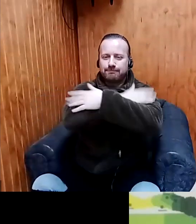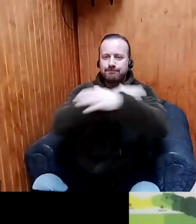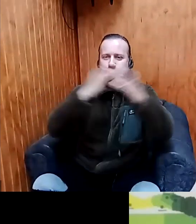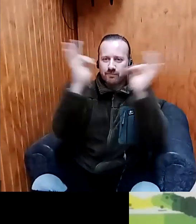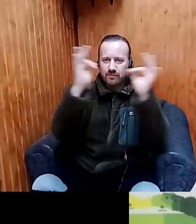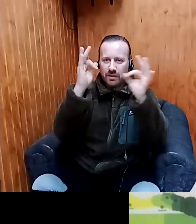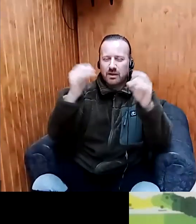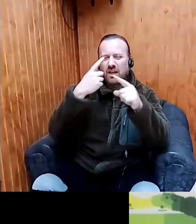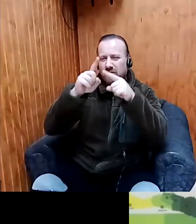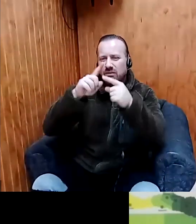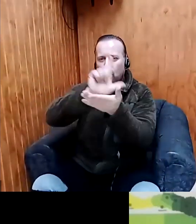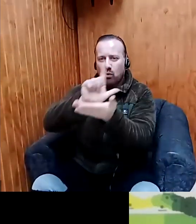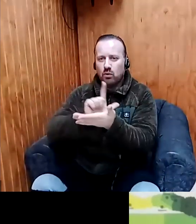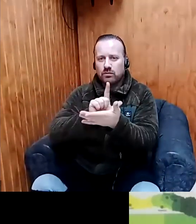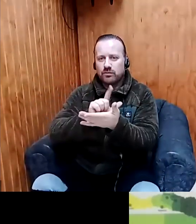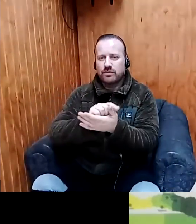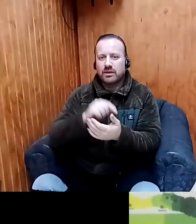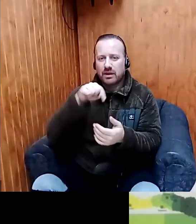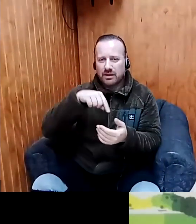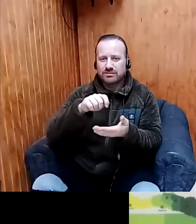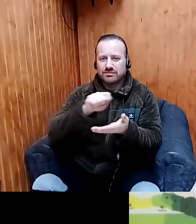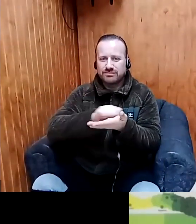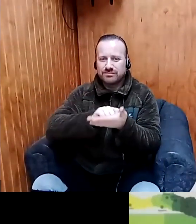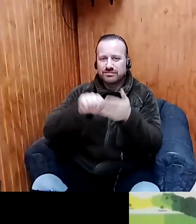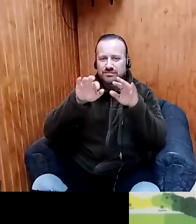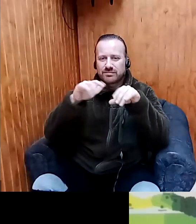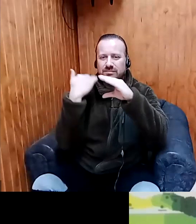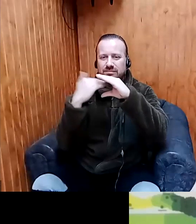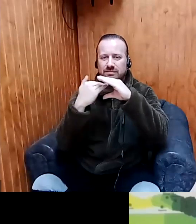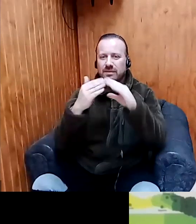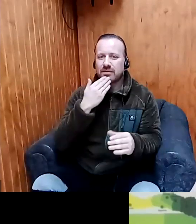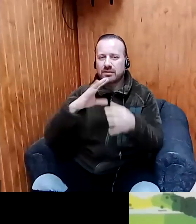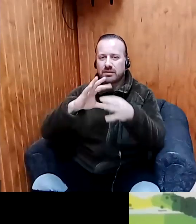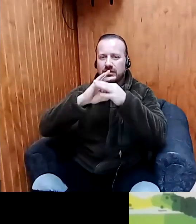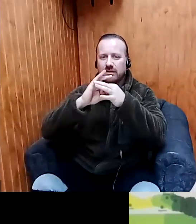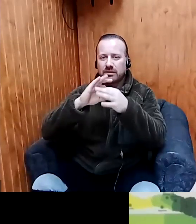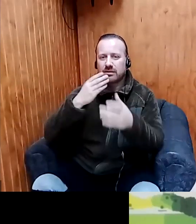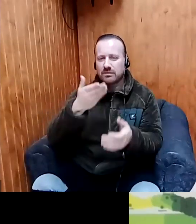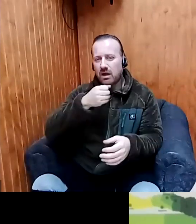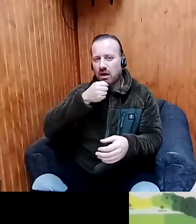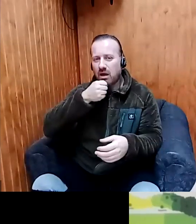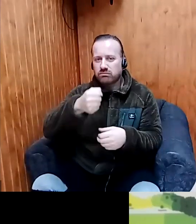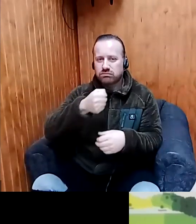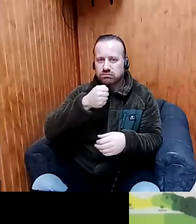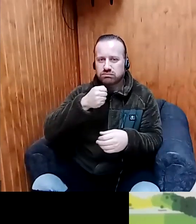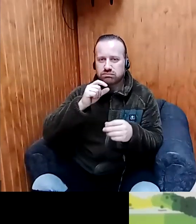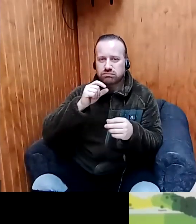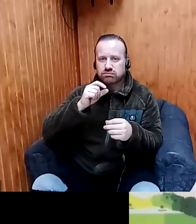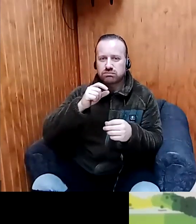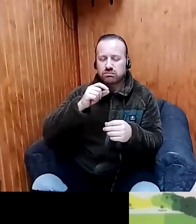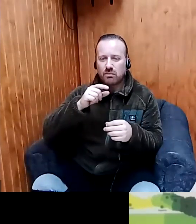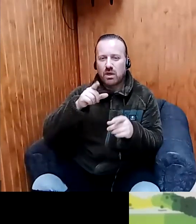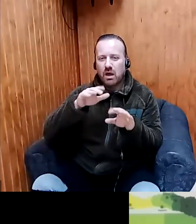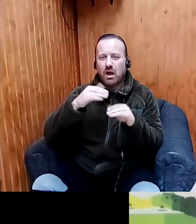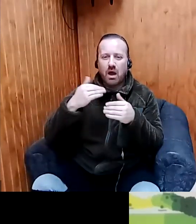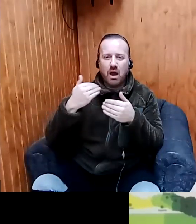distintos lugares que están escritas ahí en el chat. Queremos agradecer nuevamente su conferencia, el aporte